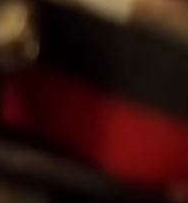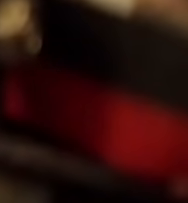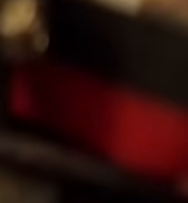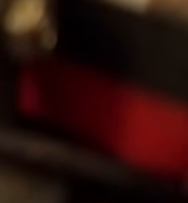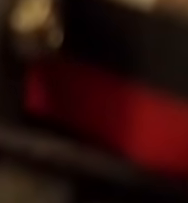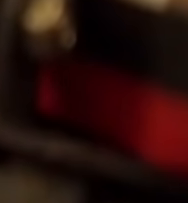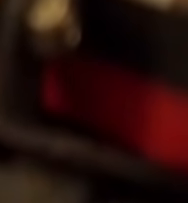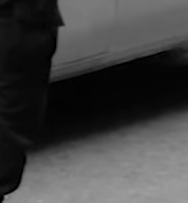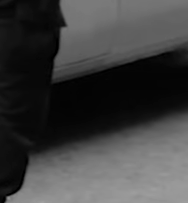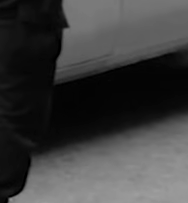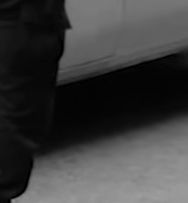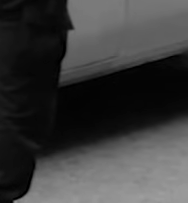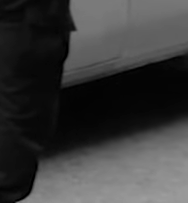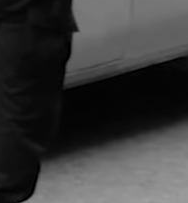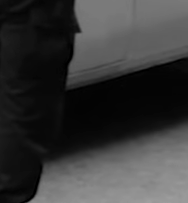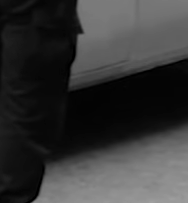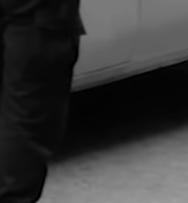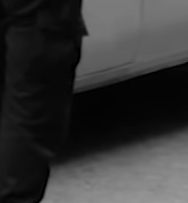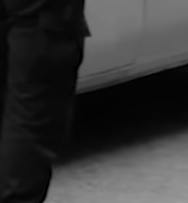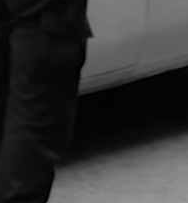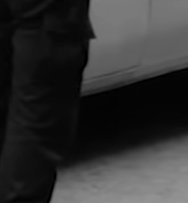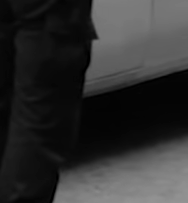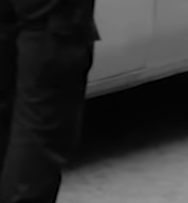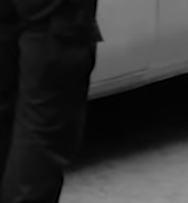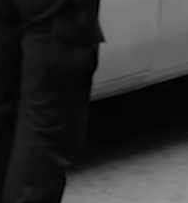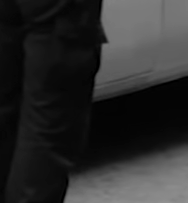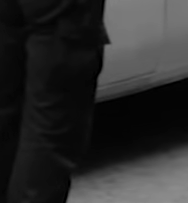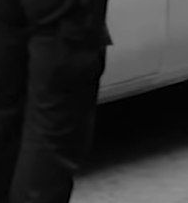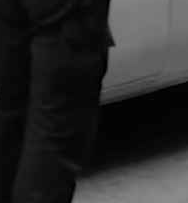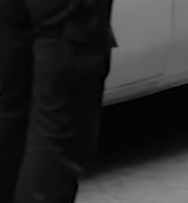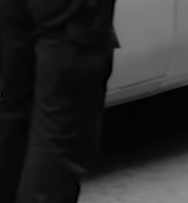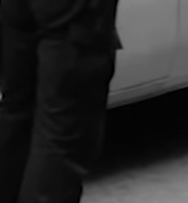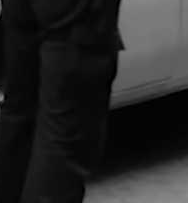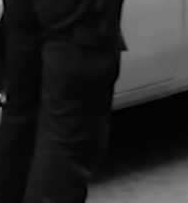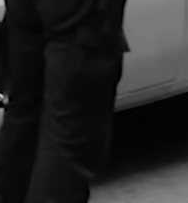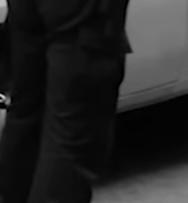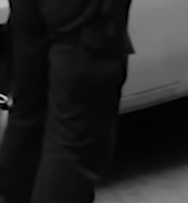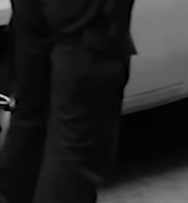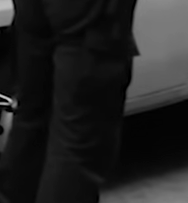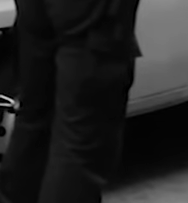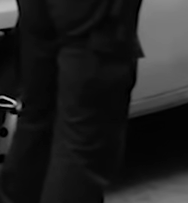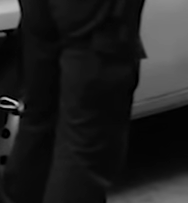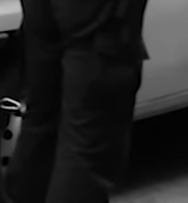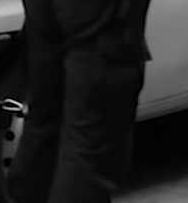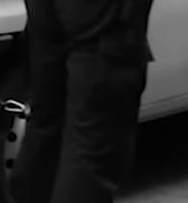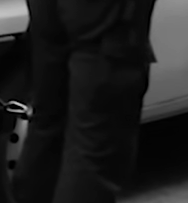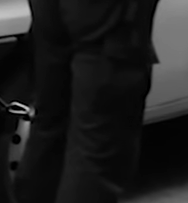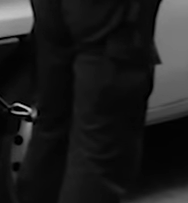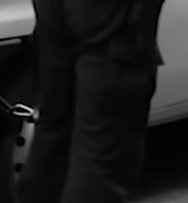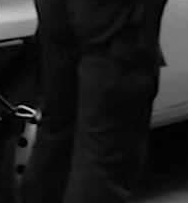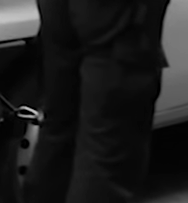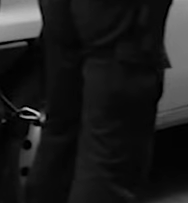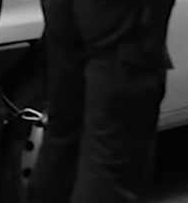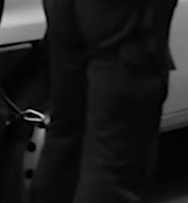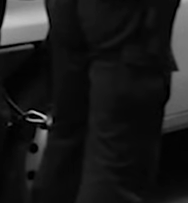Yo, Nelson Bardesio, oriental, casado 31 años, funcionario del Ministerio del Interior, declaro ante el